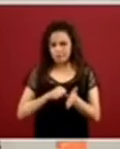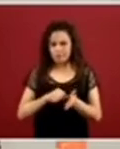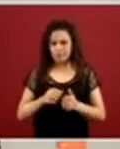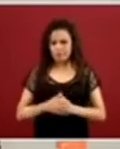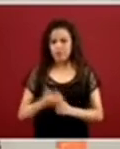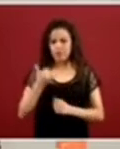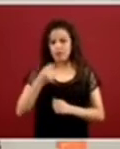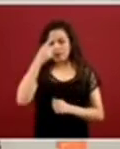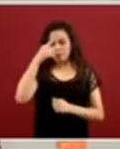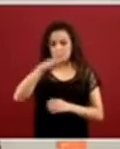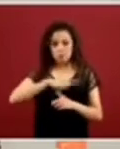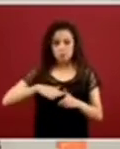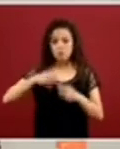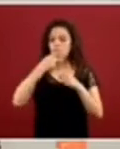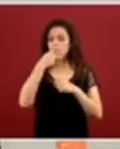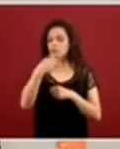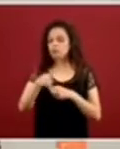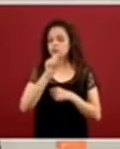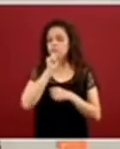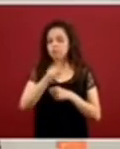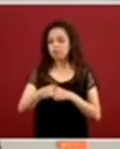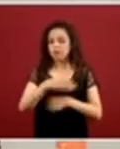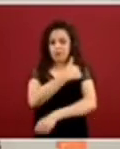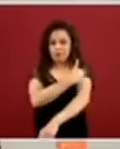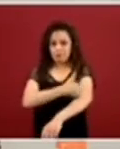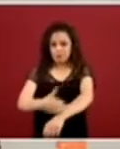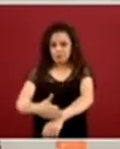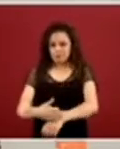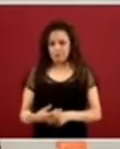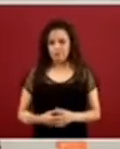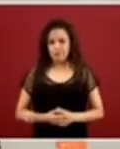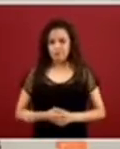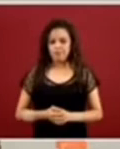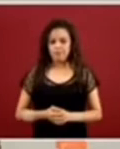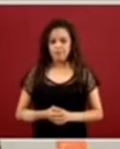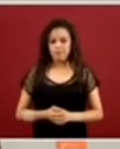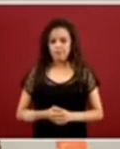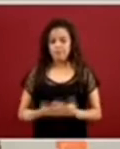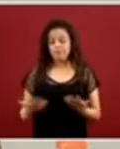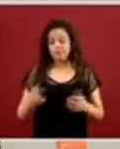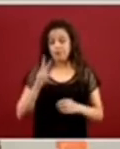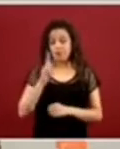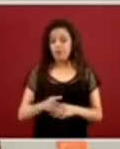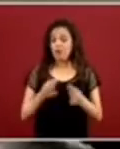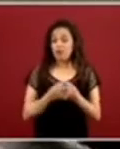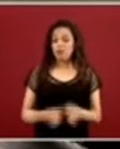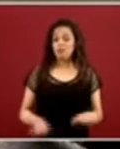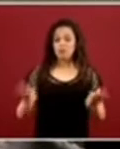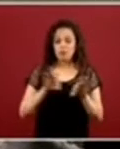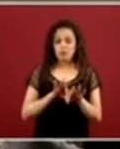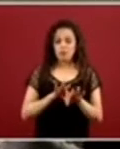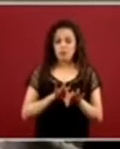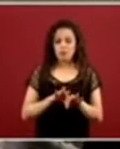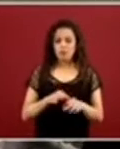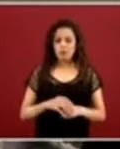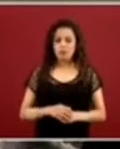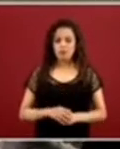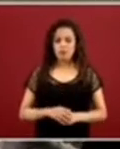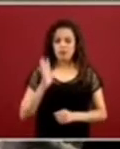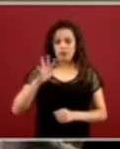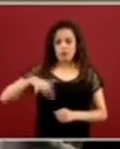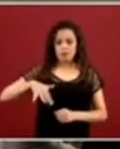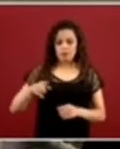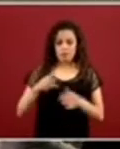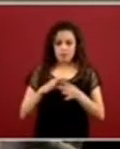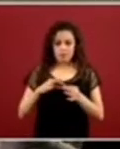familia. Son salarios muy competitivos y una de las cosas más importantes, que es esto que ya ha mencionado el doctor